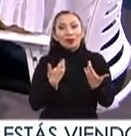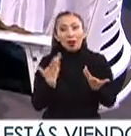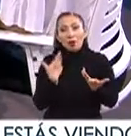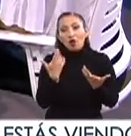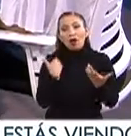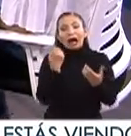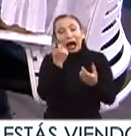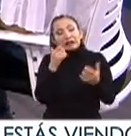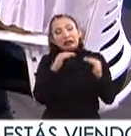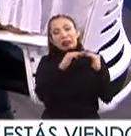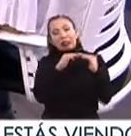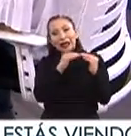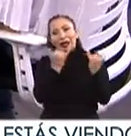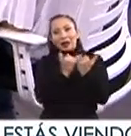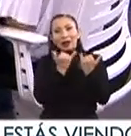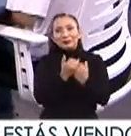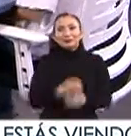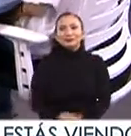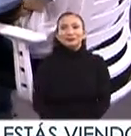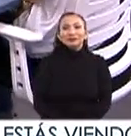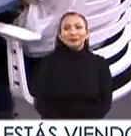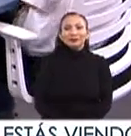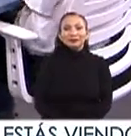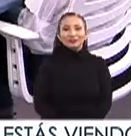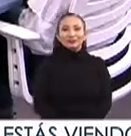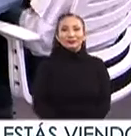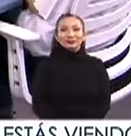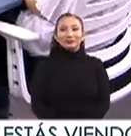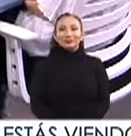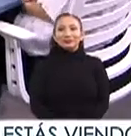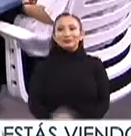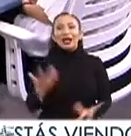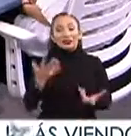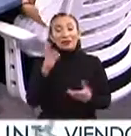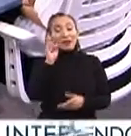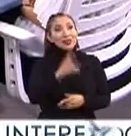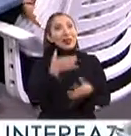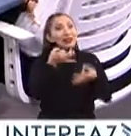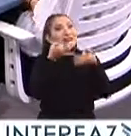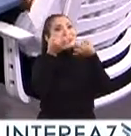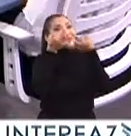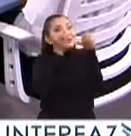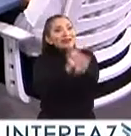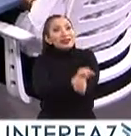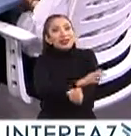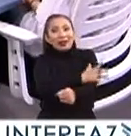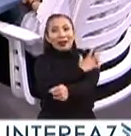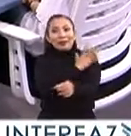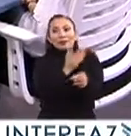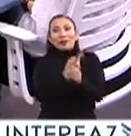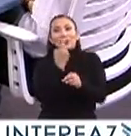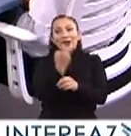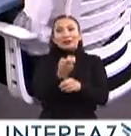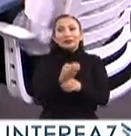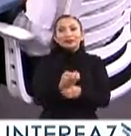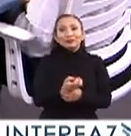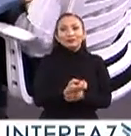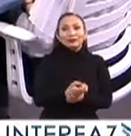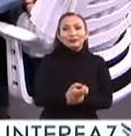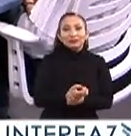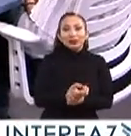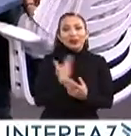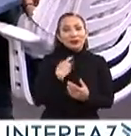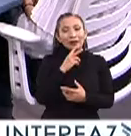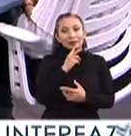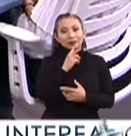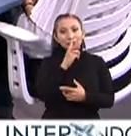somos contemporáneos usted y yo. ¿Qué pasó? Usted a mí me generaba una verdadera emotividad, ¿no? Porque pues es eso, finalmente